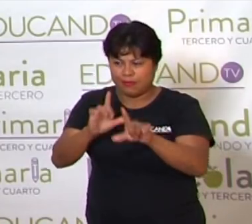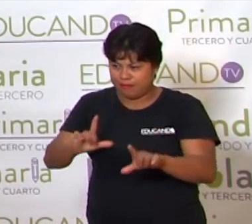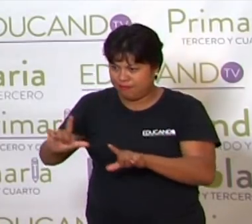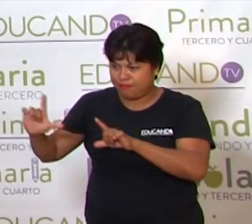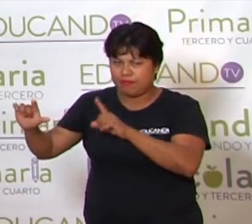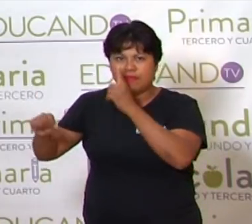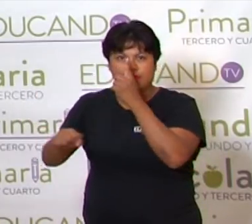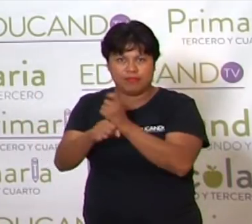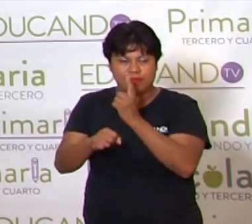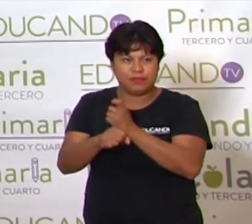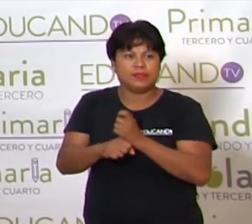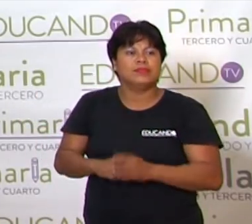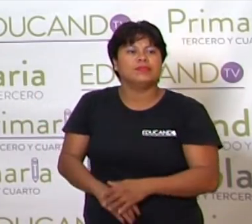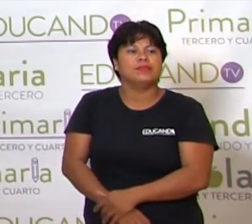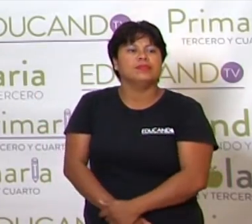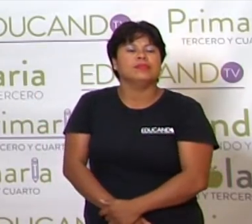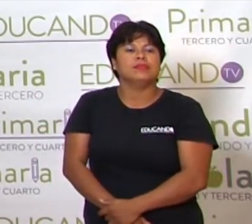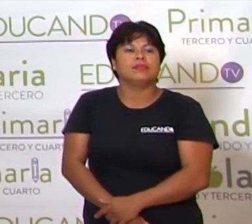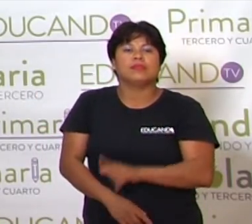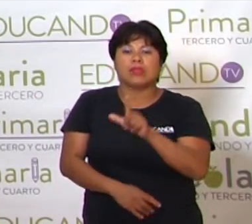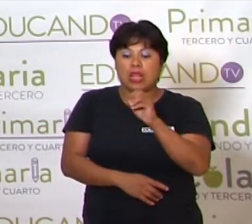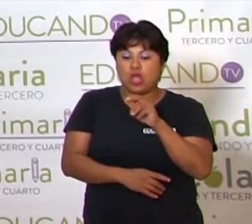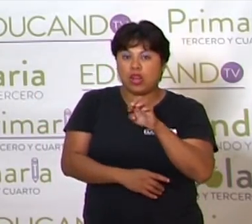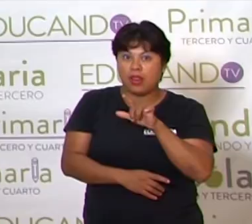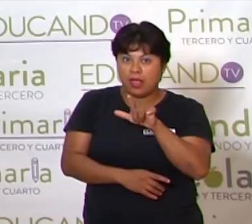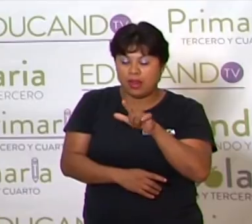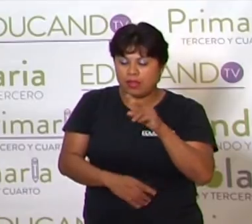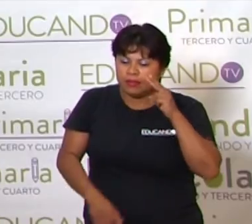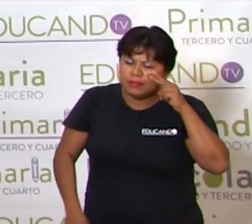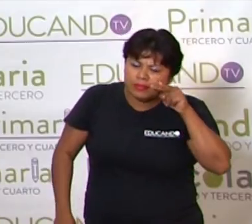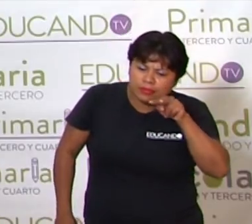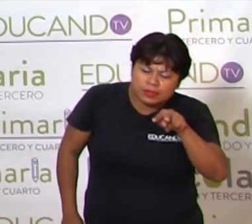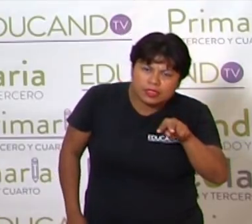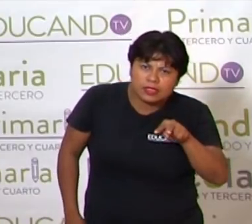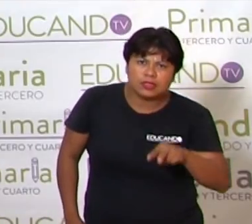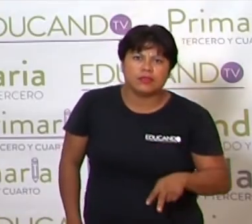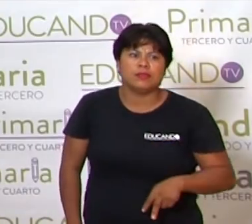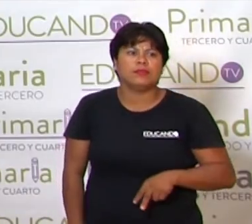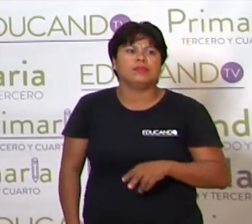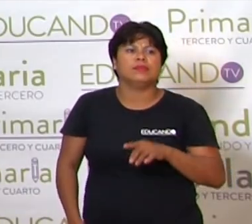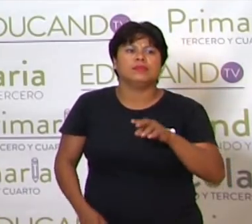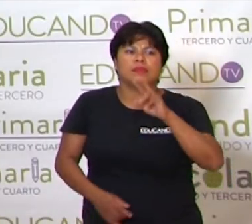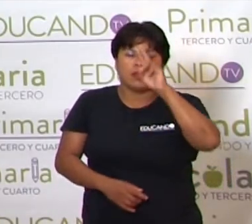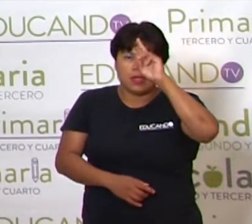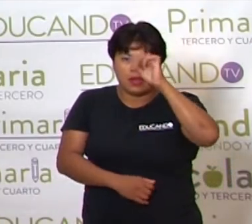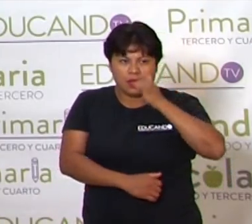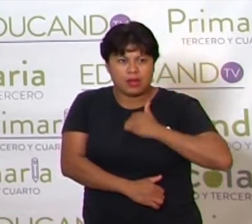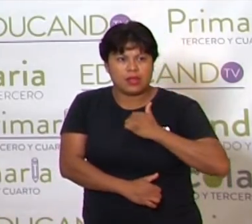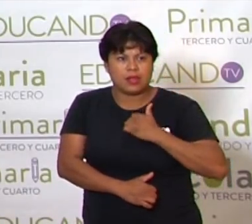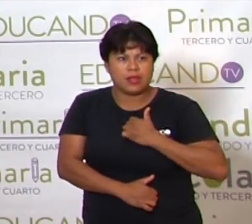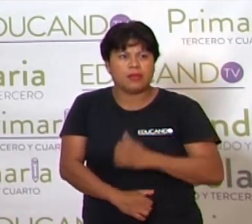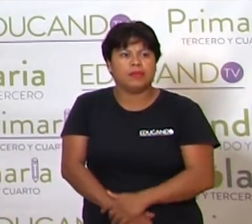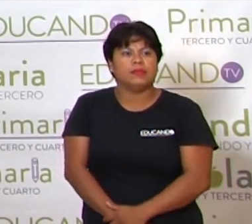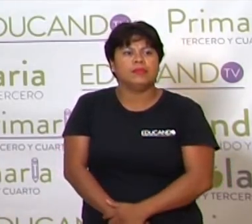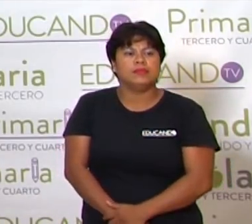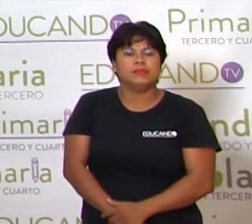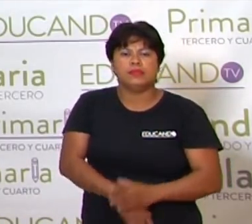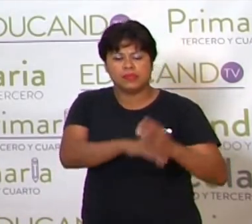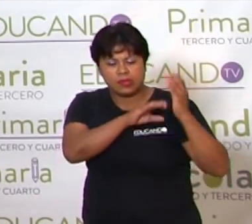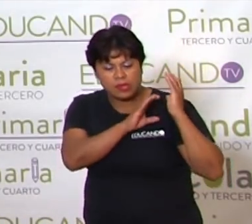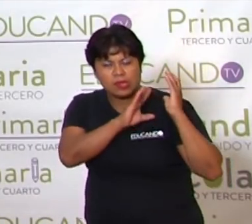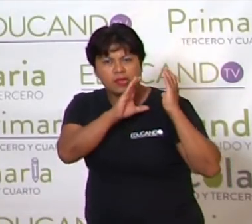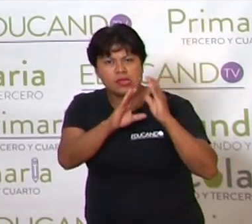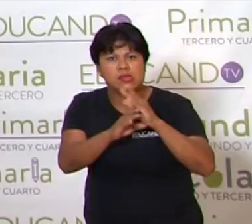Voy a colocar la imagen de Leonel observando a la arriera cargando